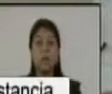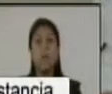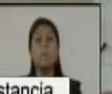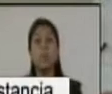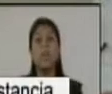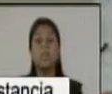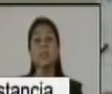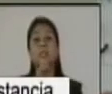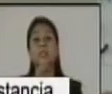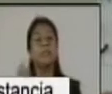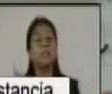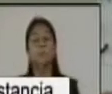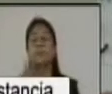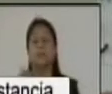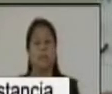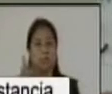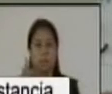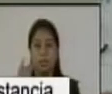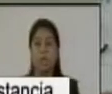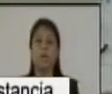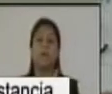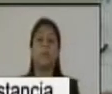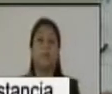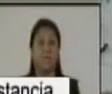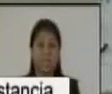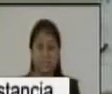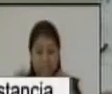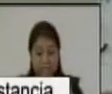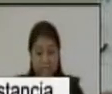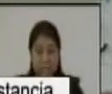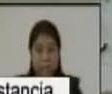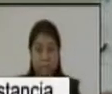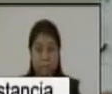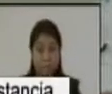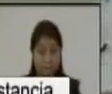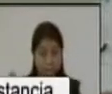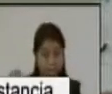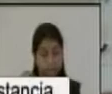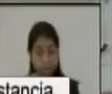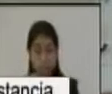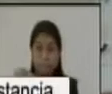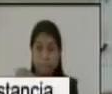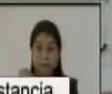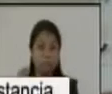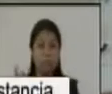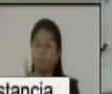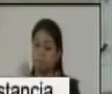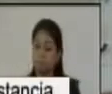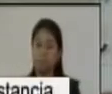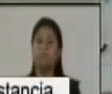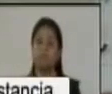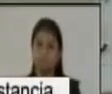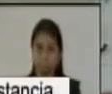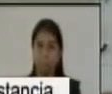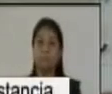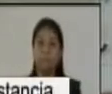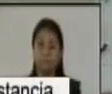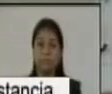importante que aprovechemos esta Semana Santa para no salir, para quedarnos en